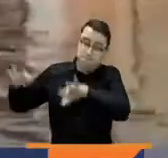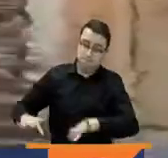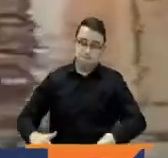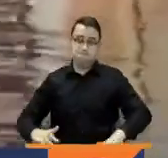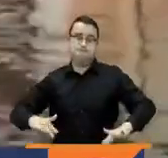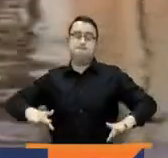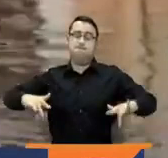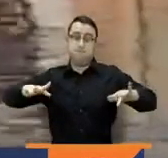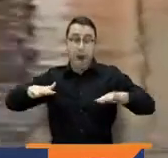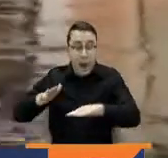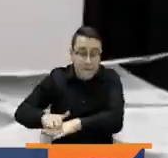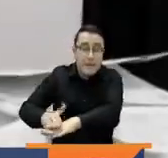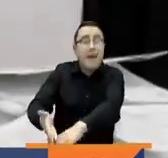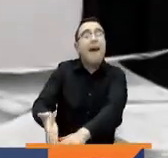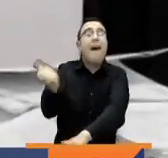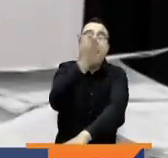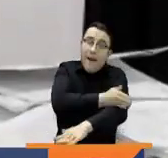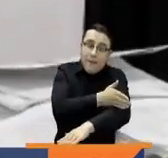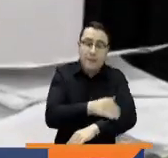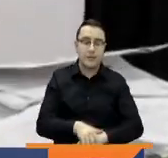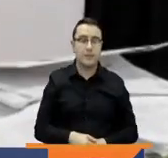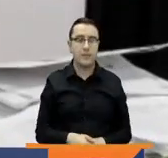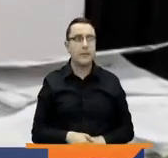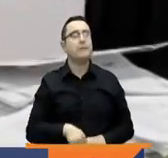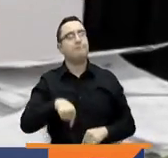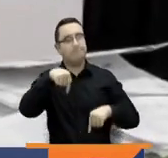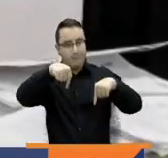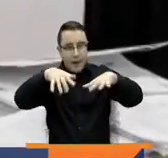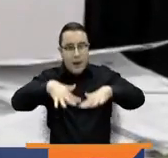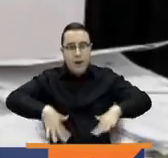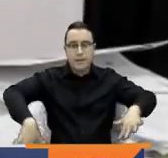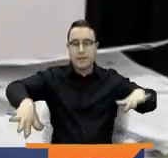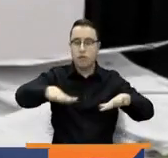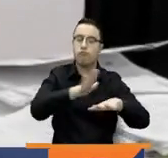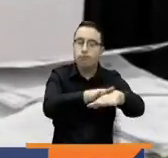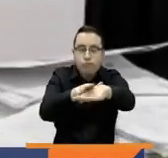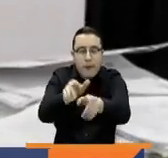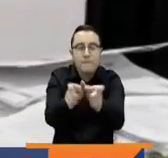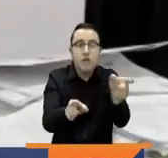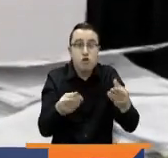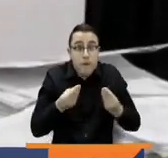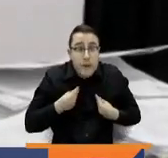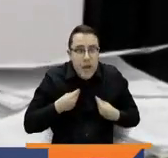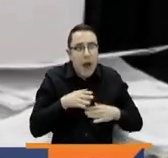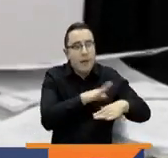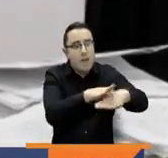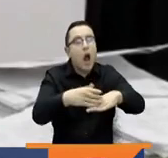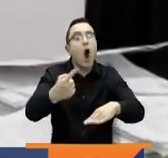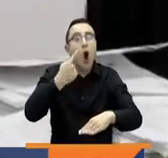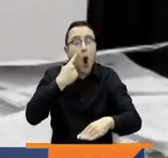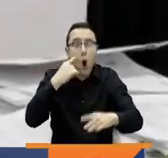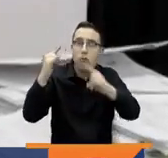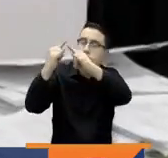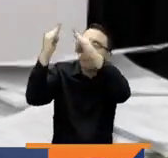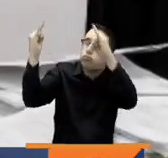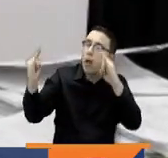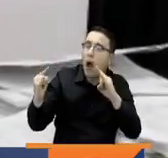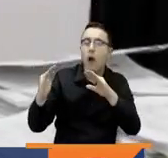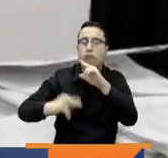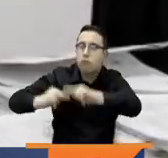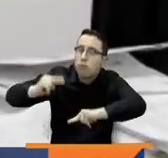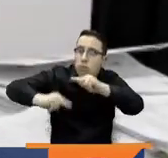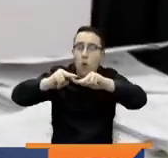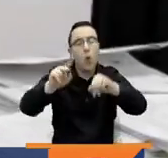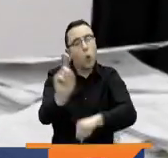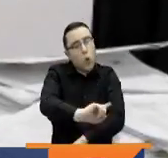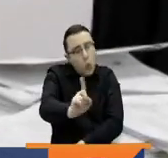Cabe resaltar que este sitio es de alta vulnerabilidad, donde se le había recomendado a las comunidades que no hicieran su asentamiento allí, debido a que